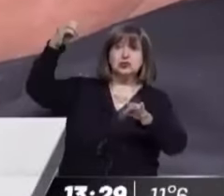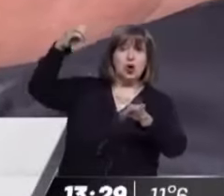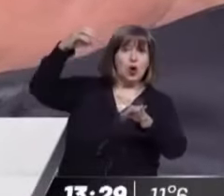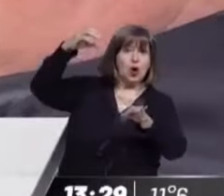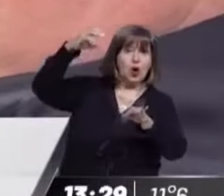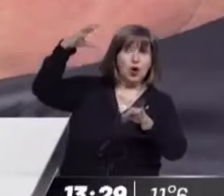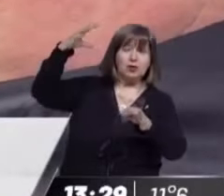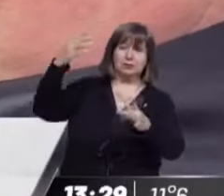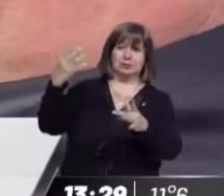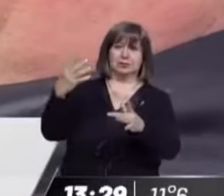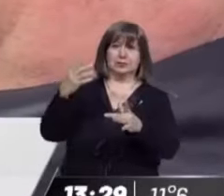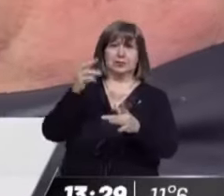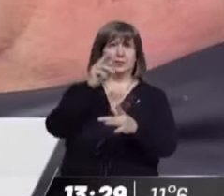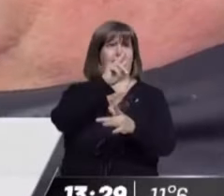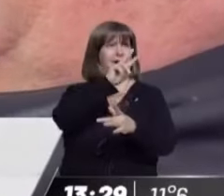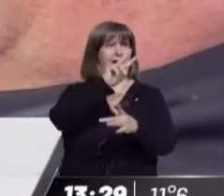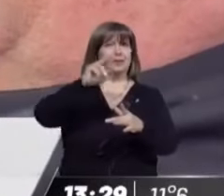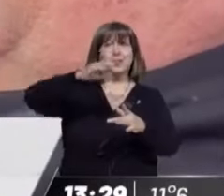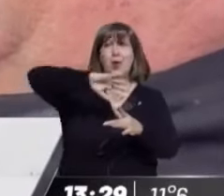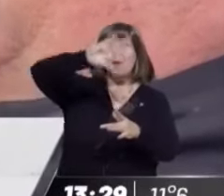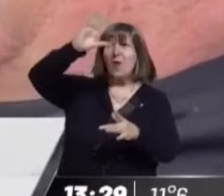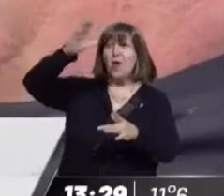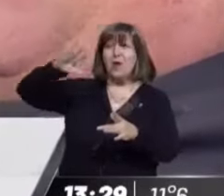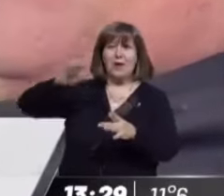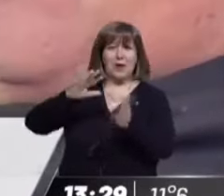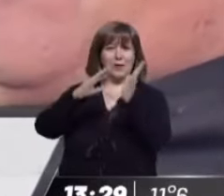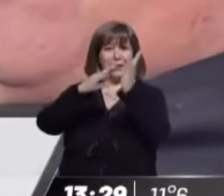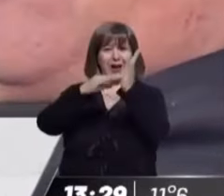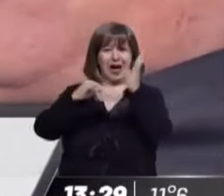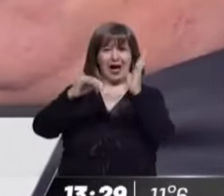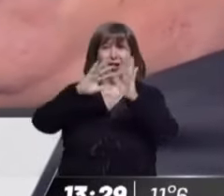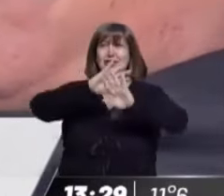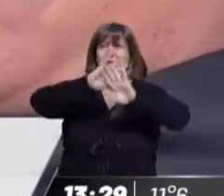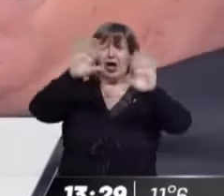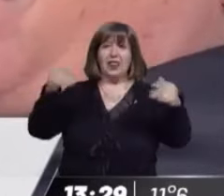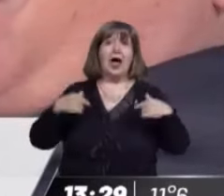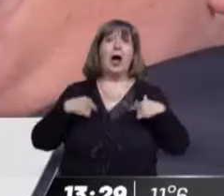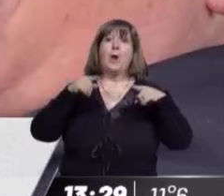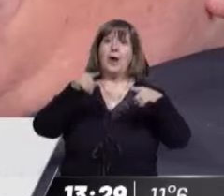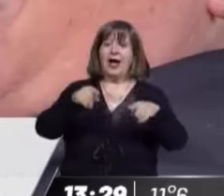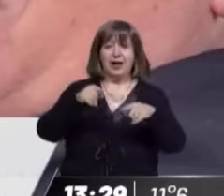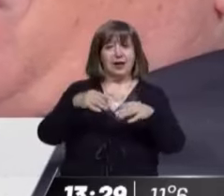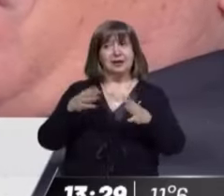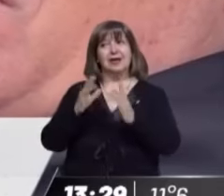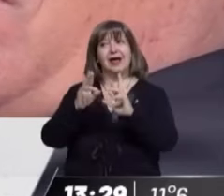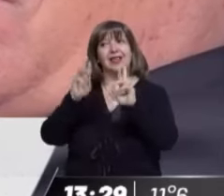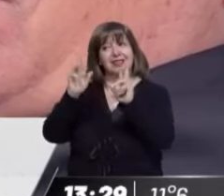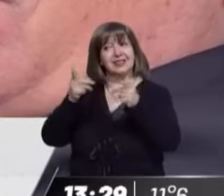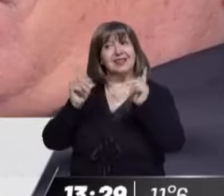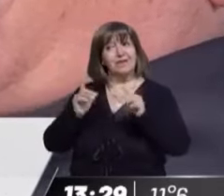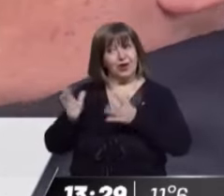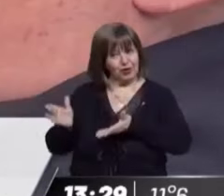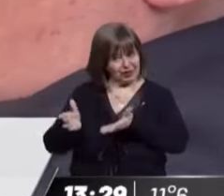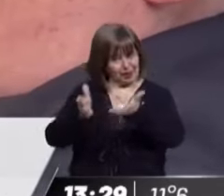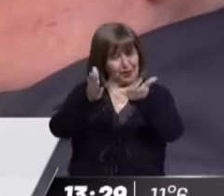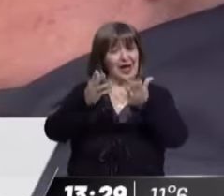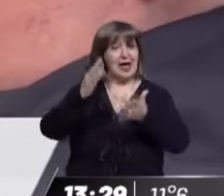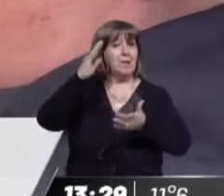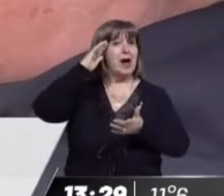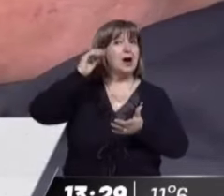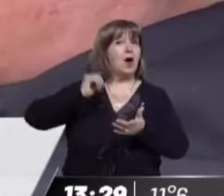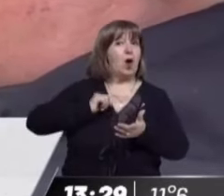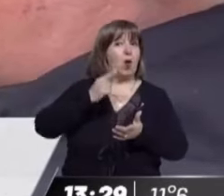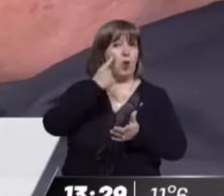esto verlo todo blanco es maravilloso disfruten los dos y van a llegar hasta donde gendarmería digan porque se puede poner peligroso bueno no queres eso no